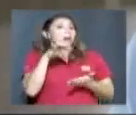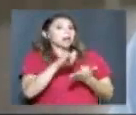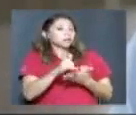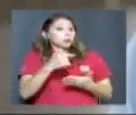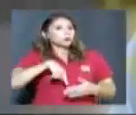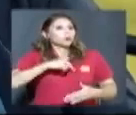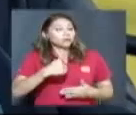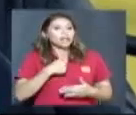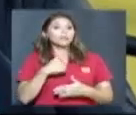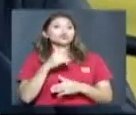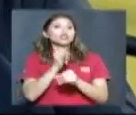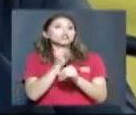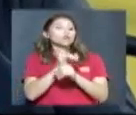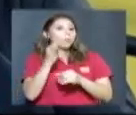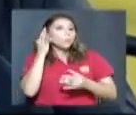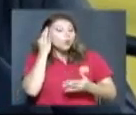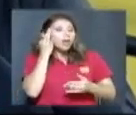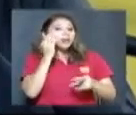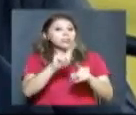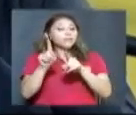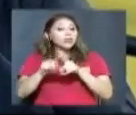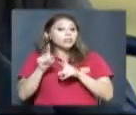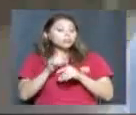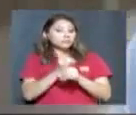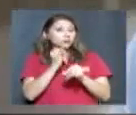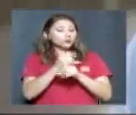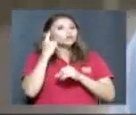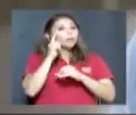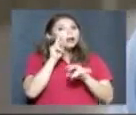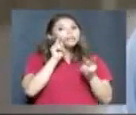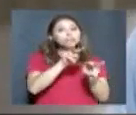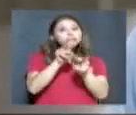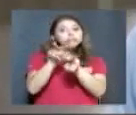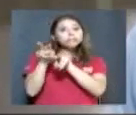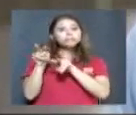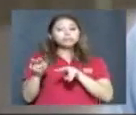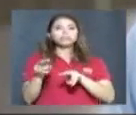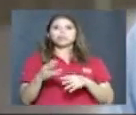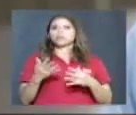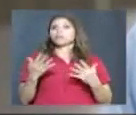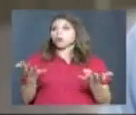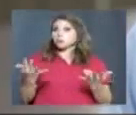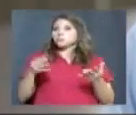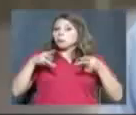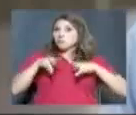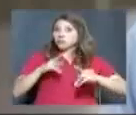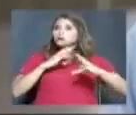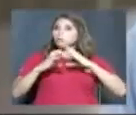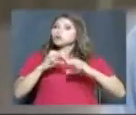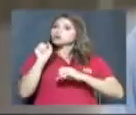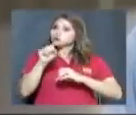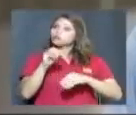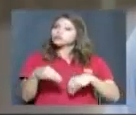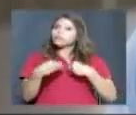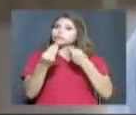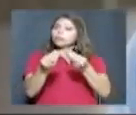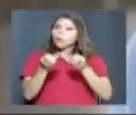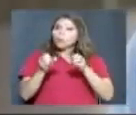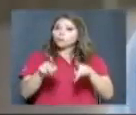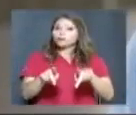eso tenemos... Para que no tienen espacio en los medios. Sí. Bueno, los medios sí han abierto espacio y los grandes canales de televisión en este país, hay